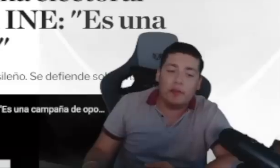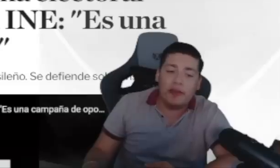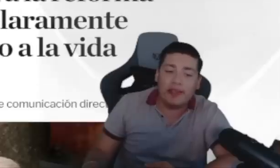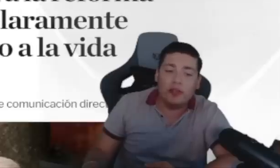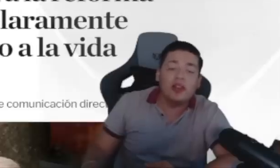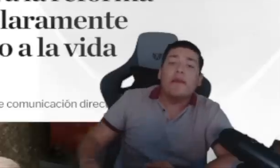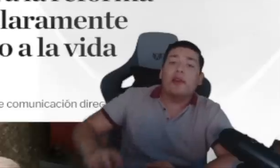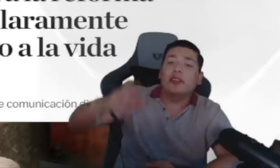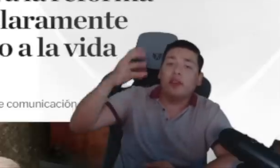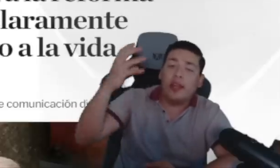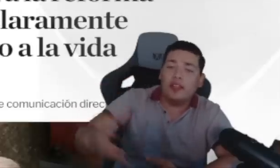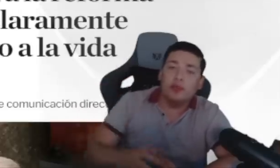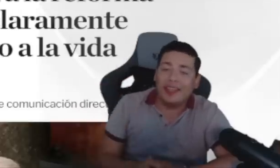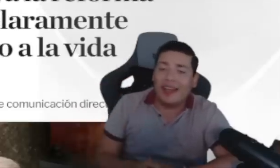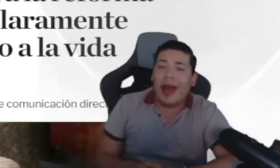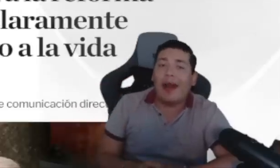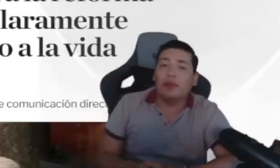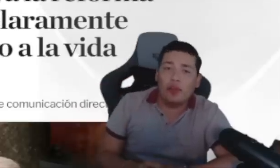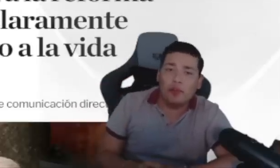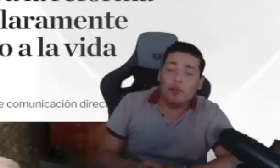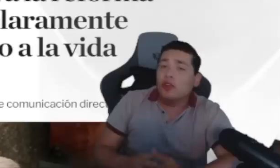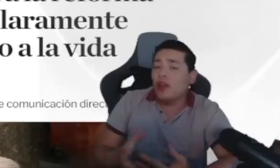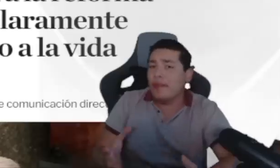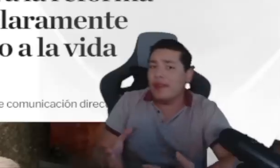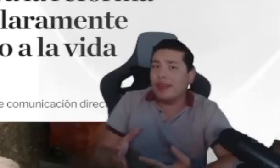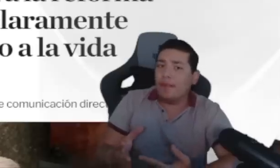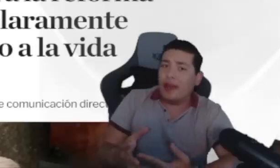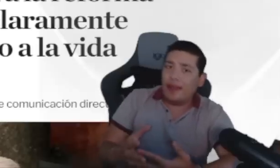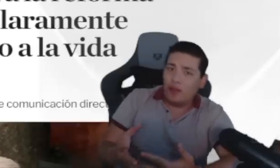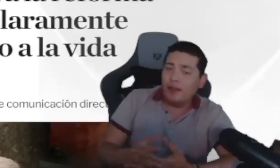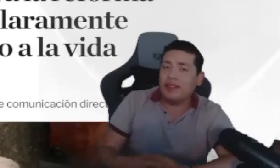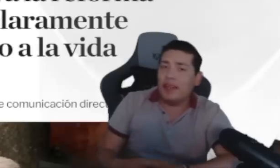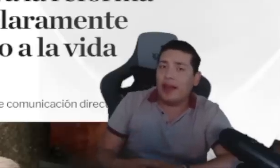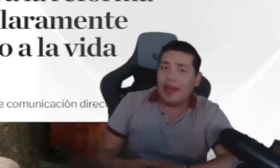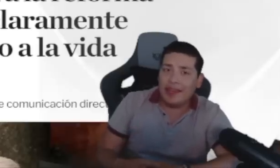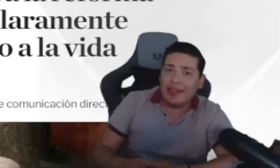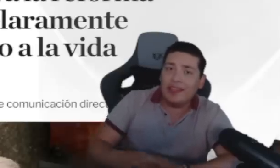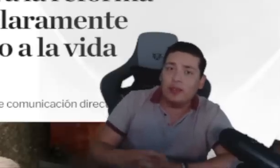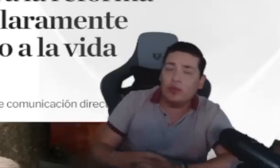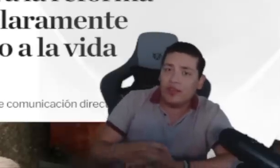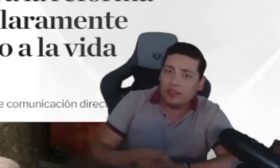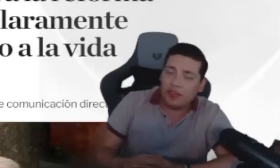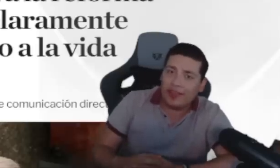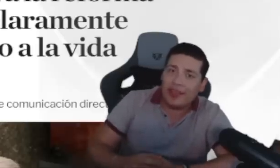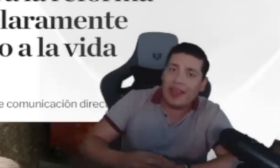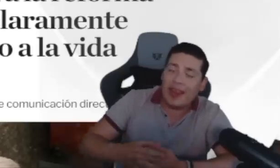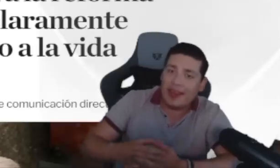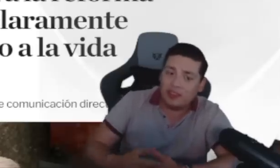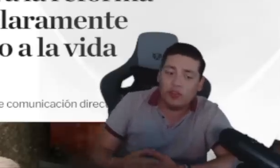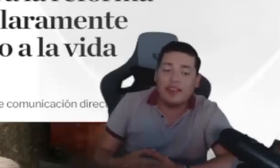los privilegios, pero este organismo seguirá autónomo. Solamente cambiará de nombre, se llamará INEC, Instituto Nacional